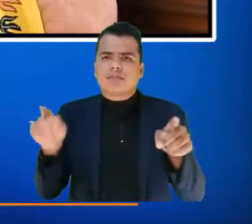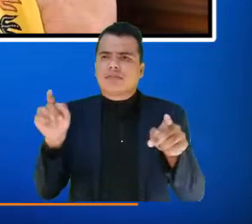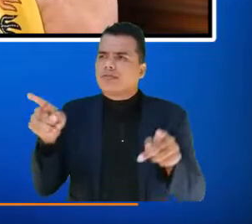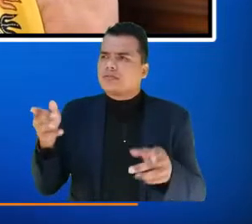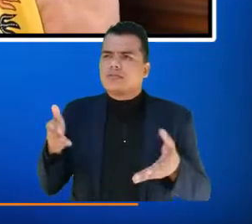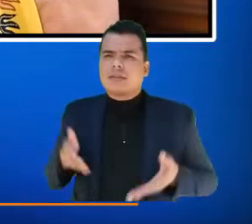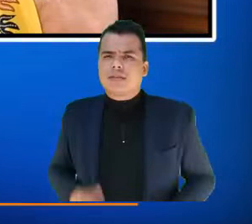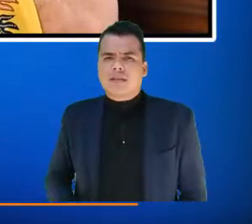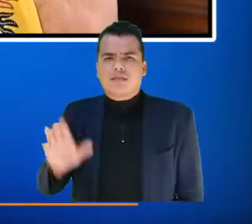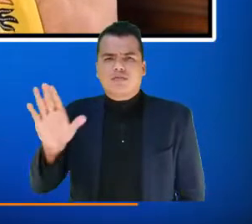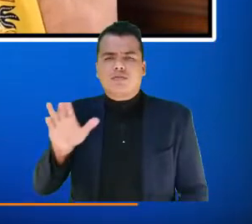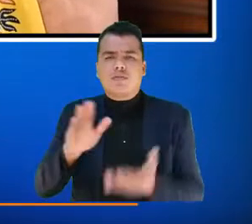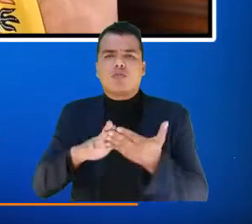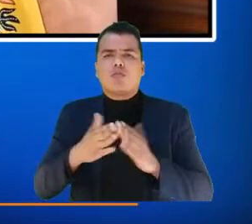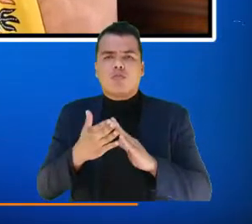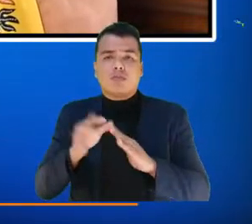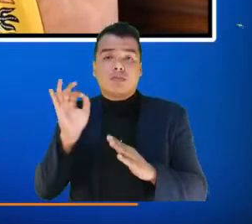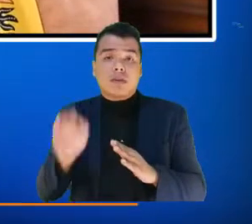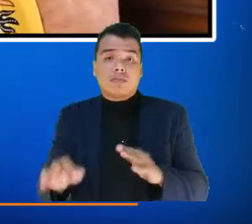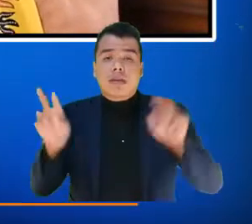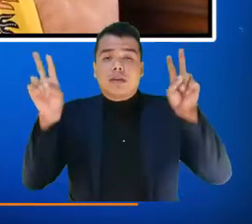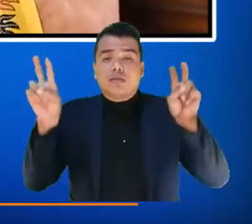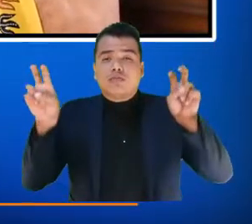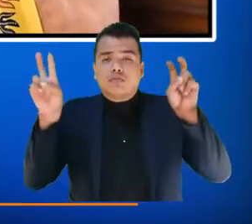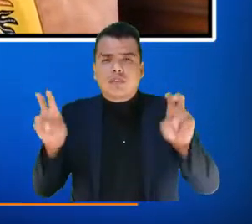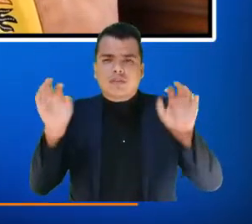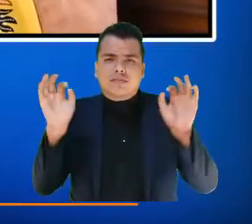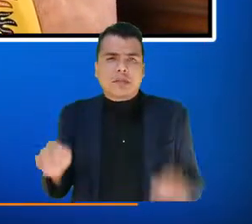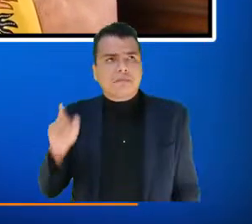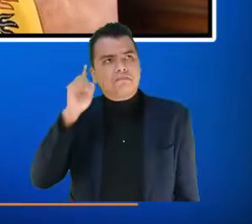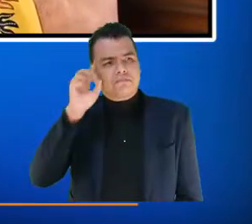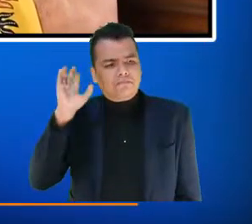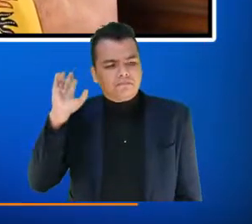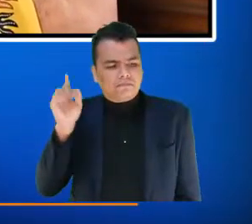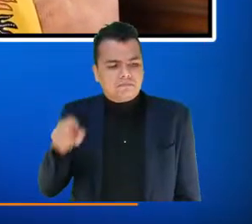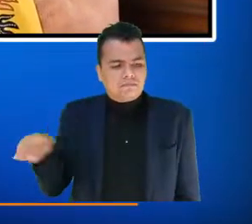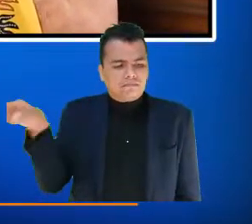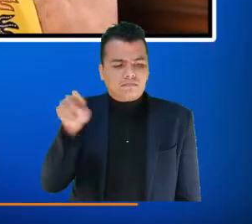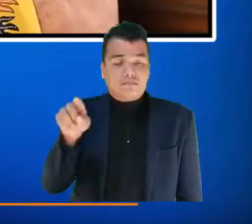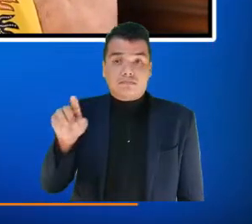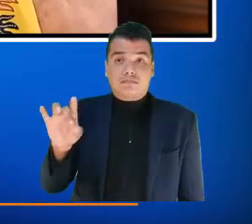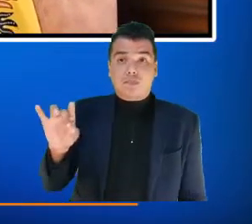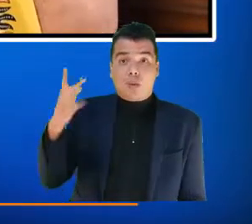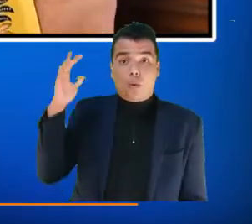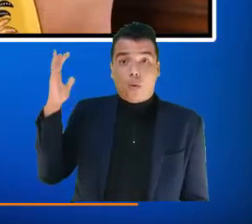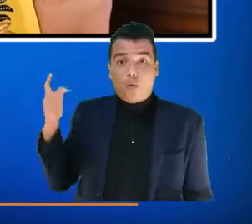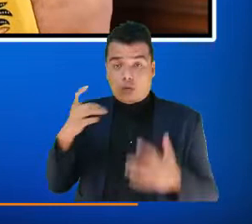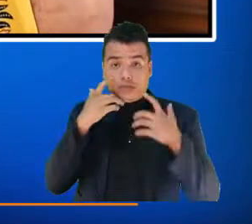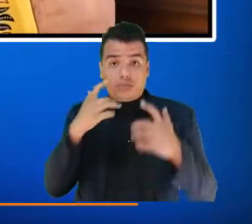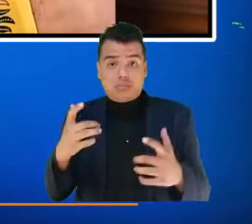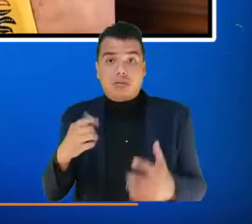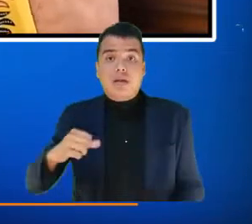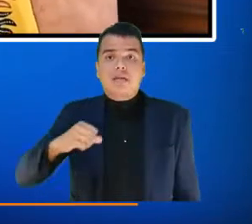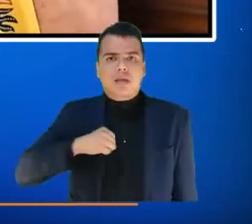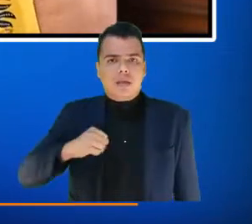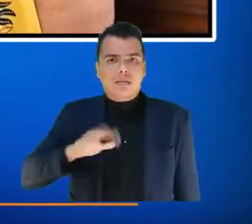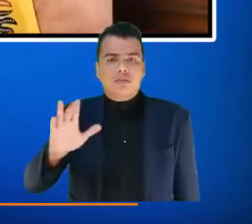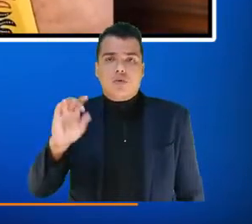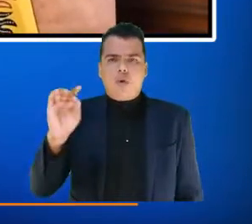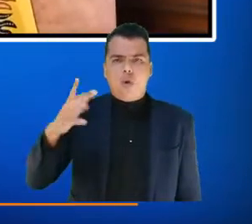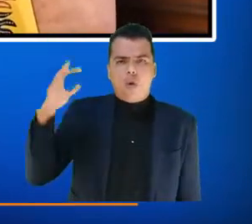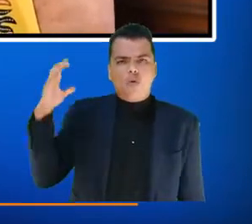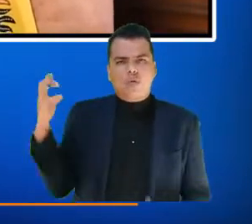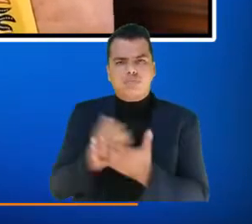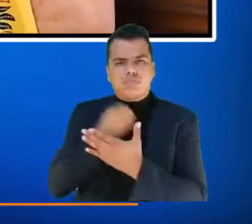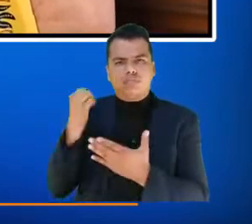viene de esa comunidad que supuestamente, para decir algo, tiene oro, es rica el oro, uno dice, bueno, tienen